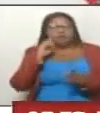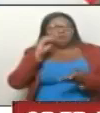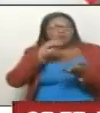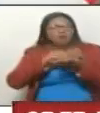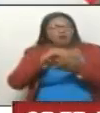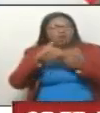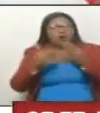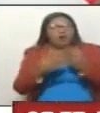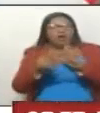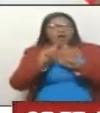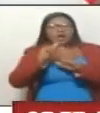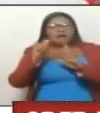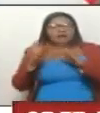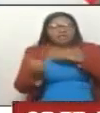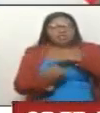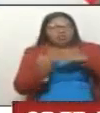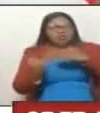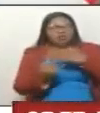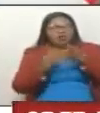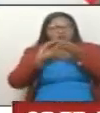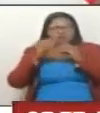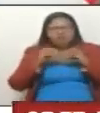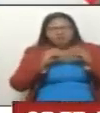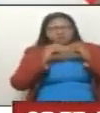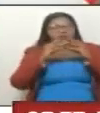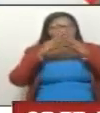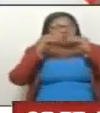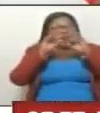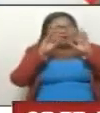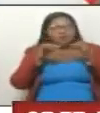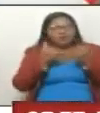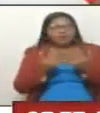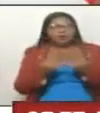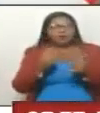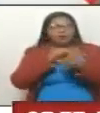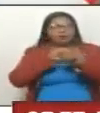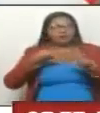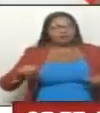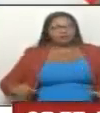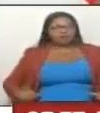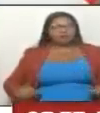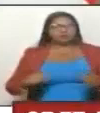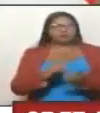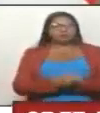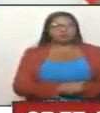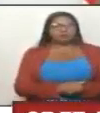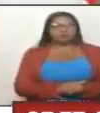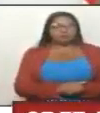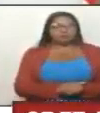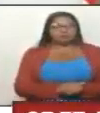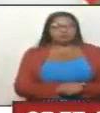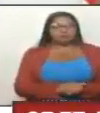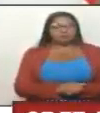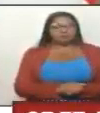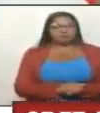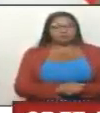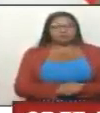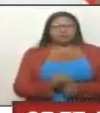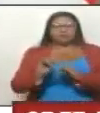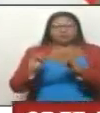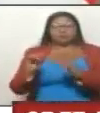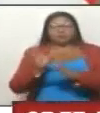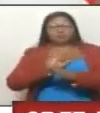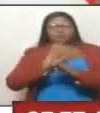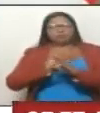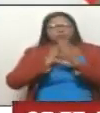unas instituciones modernizadas. La Fuerza Armada Nacional Bolivariana no es la misma de la